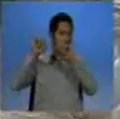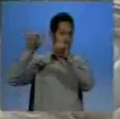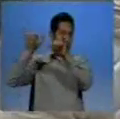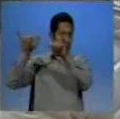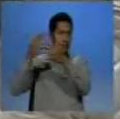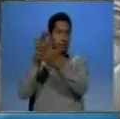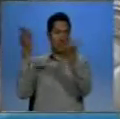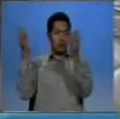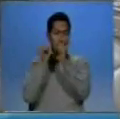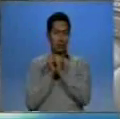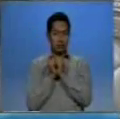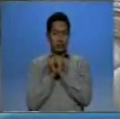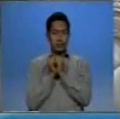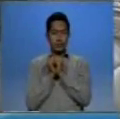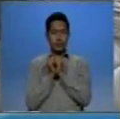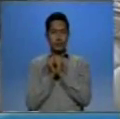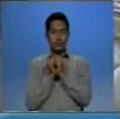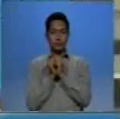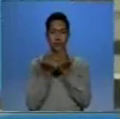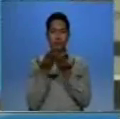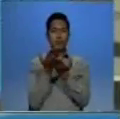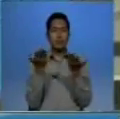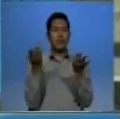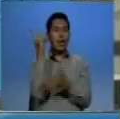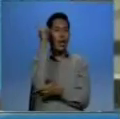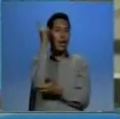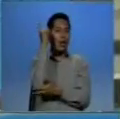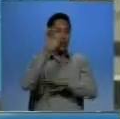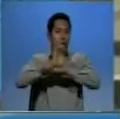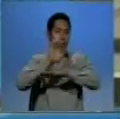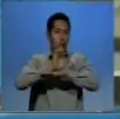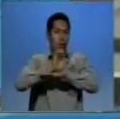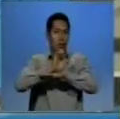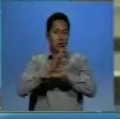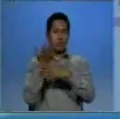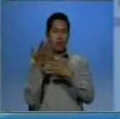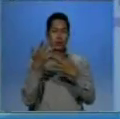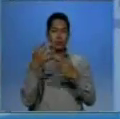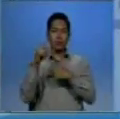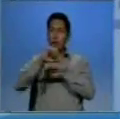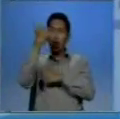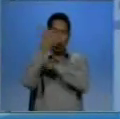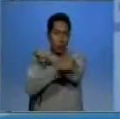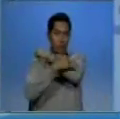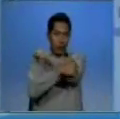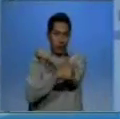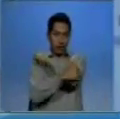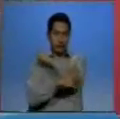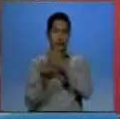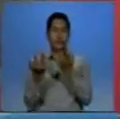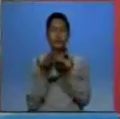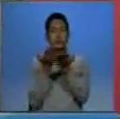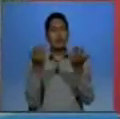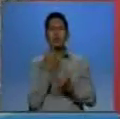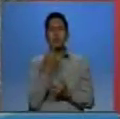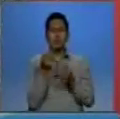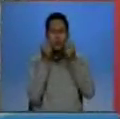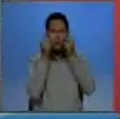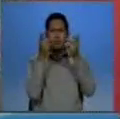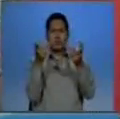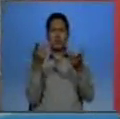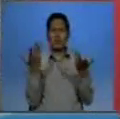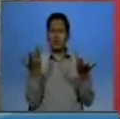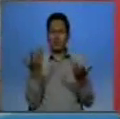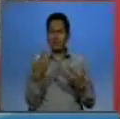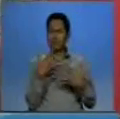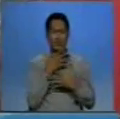condiciones migratorias. Quesada, quien lidera la Asociación de Ecuatorianos en el Exterior y Retornados Vida Nueva, se muestra sorprendido y molesto